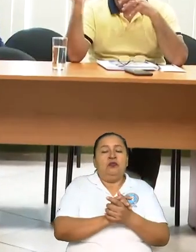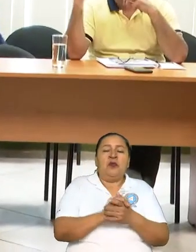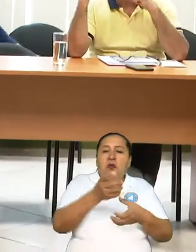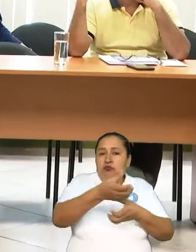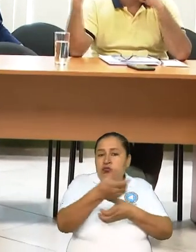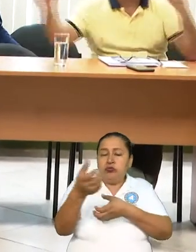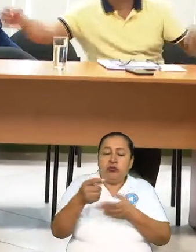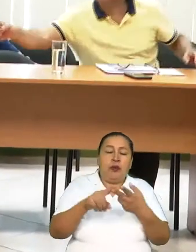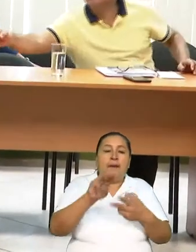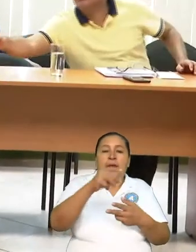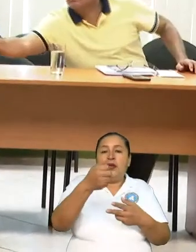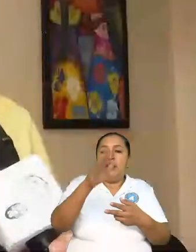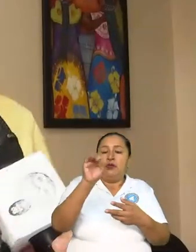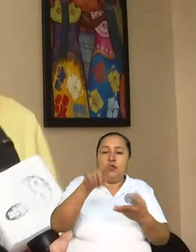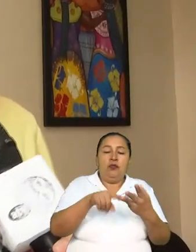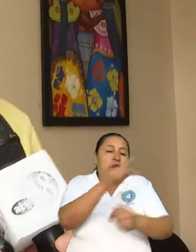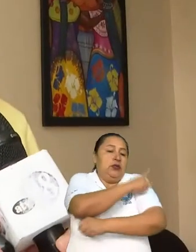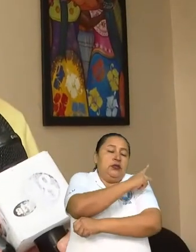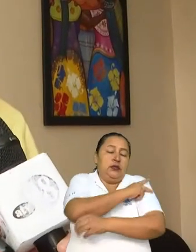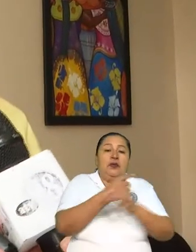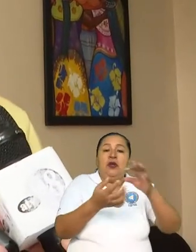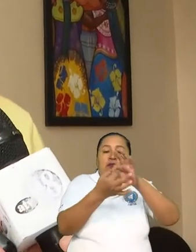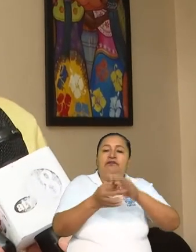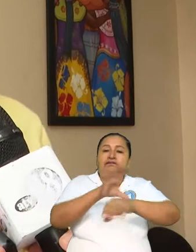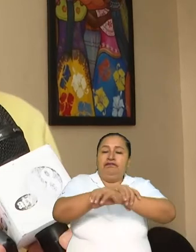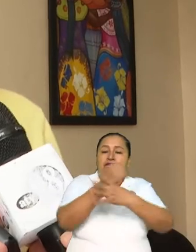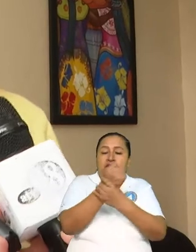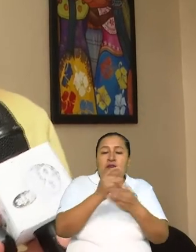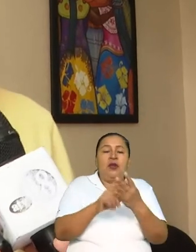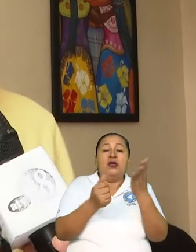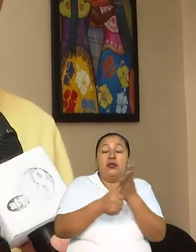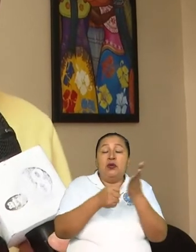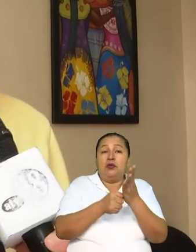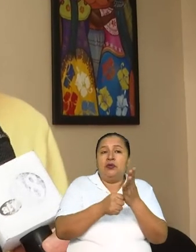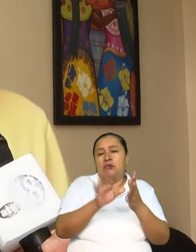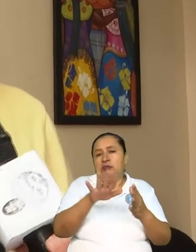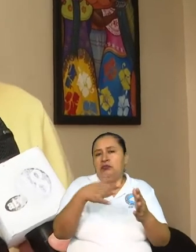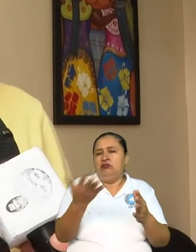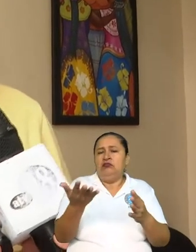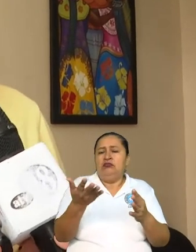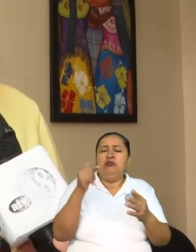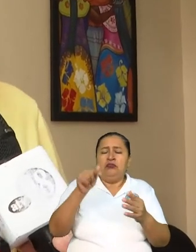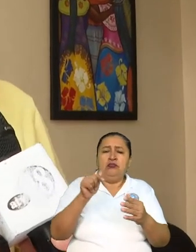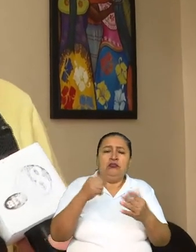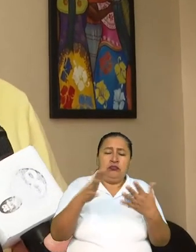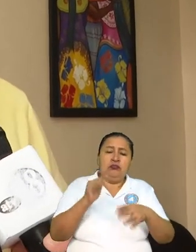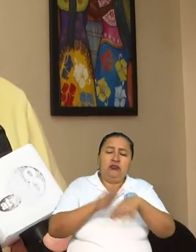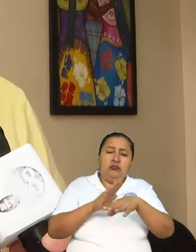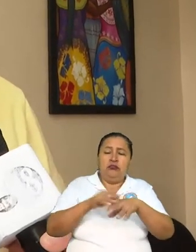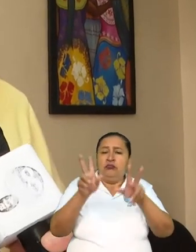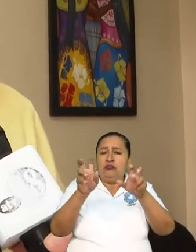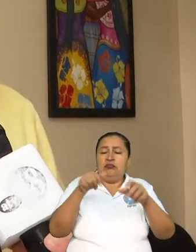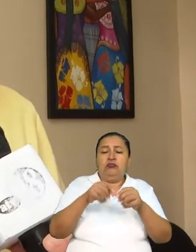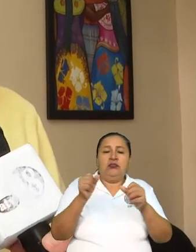Bomberos, migración, policía, sistemas penitenciarios, cedulación y lo que se ha legislado en materia